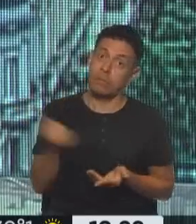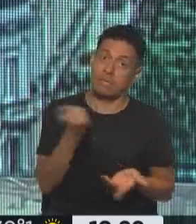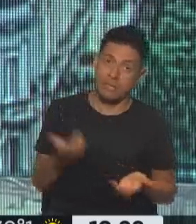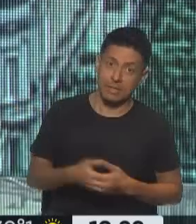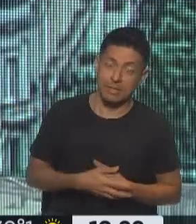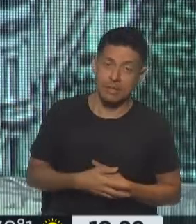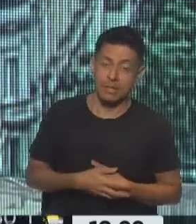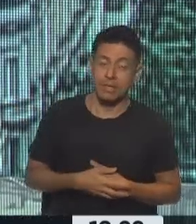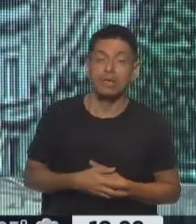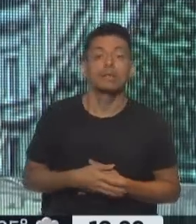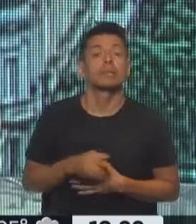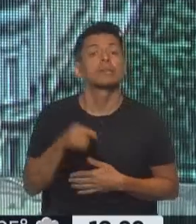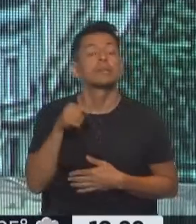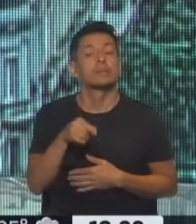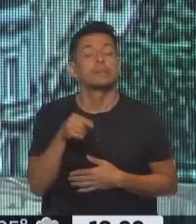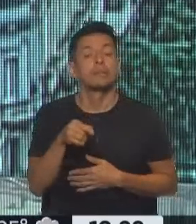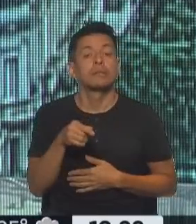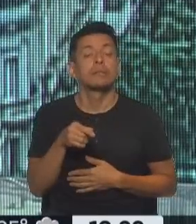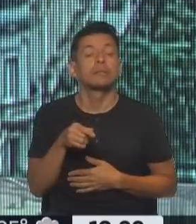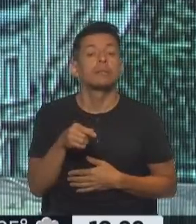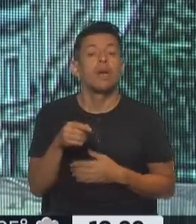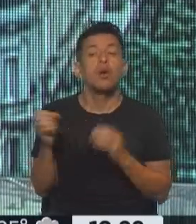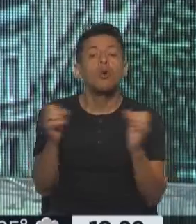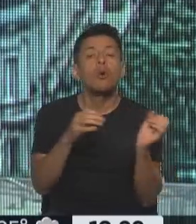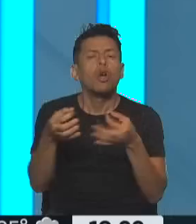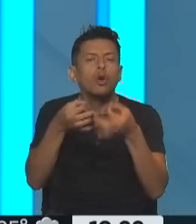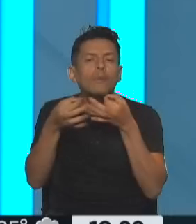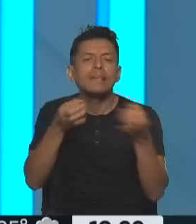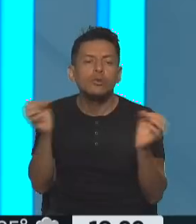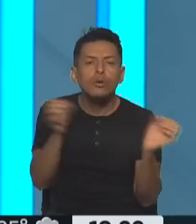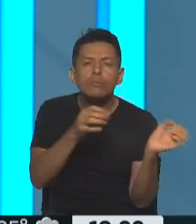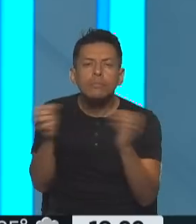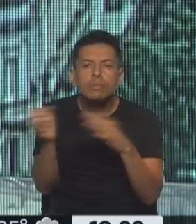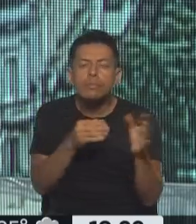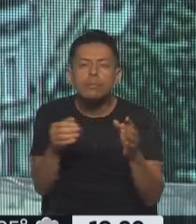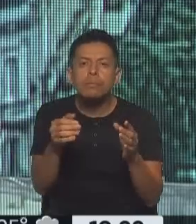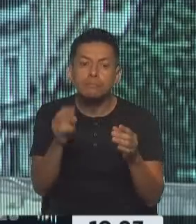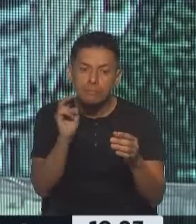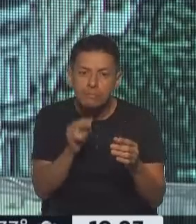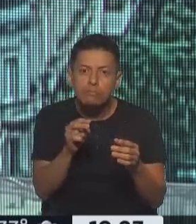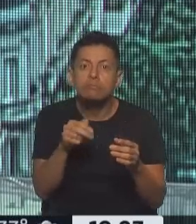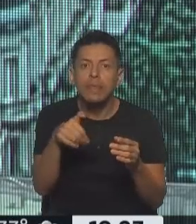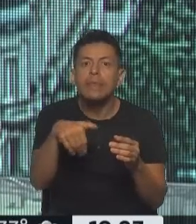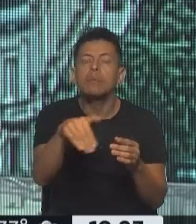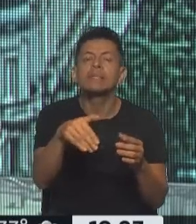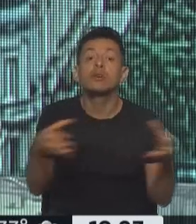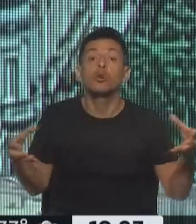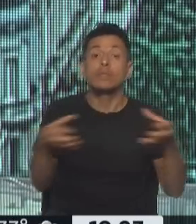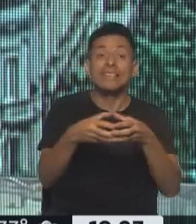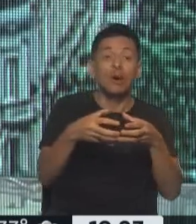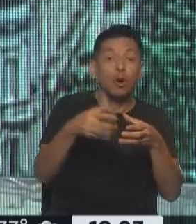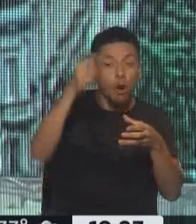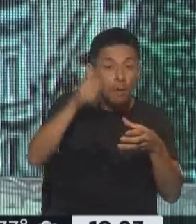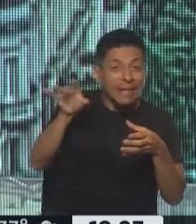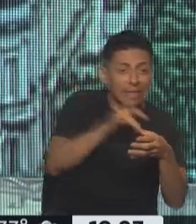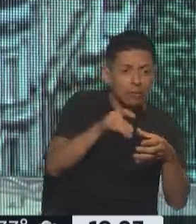Fíjense que de esas conversaciones se modificó para siempre el Consejo de la Magistratura, porque ellos